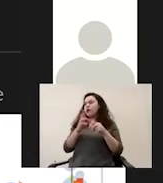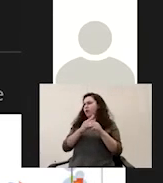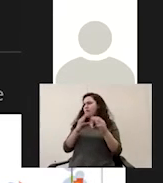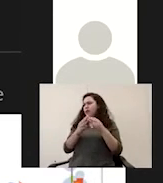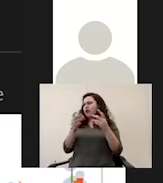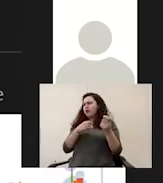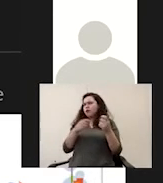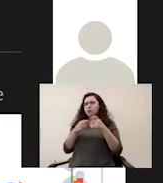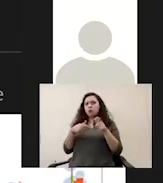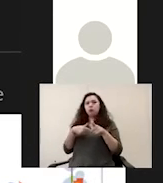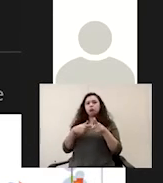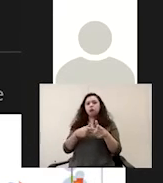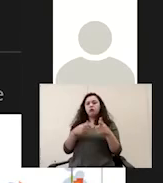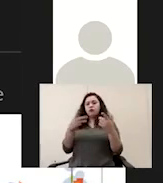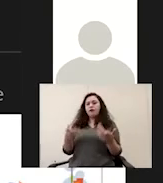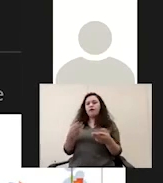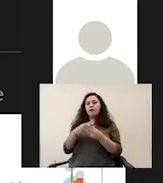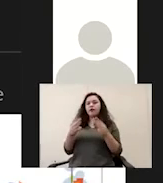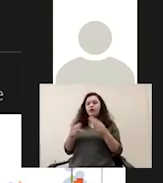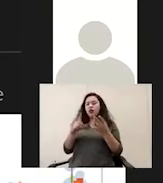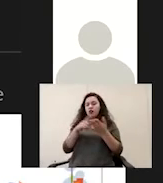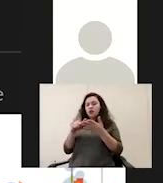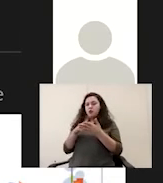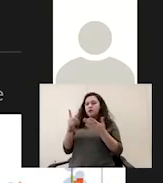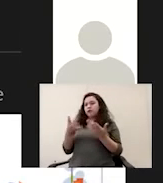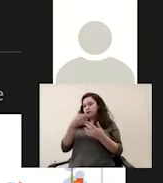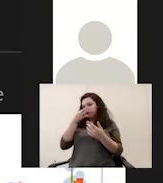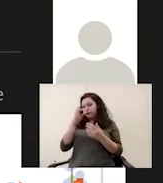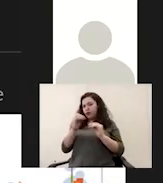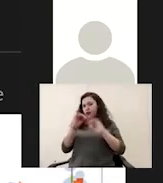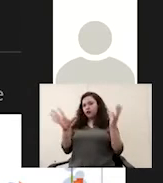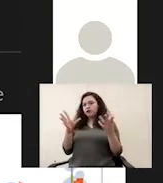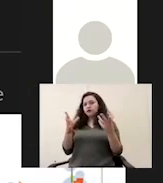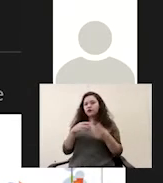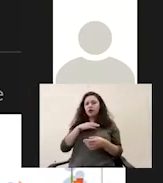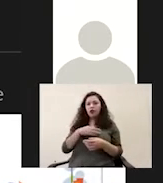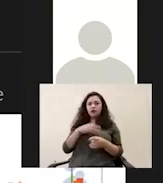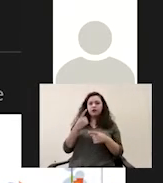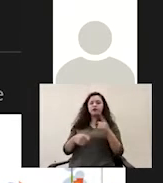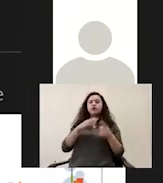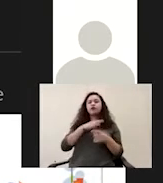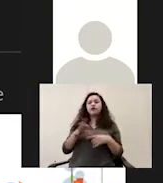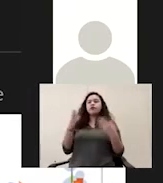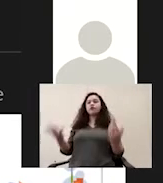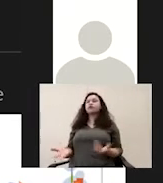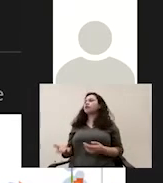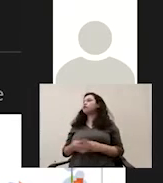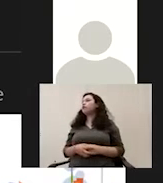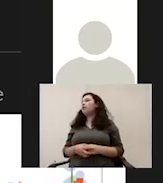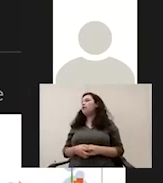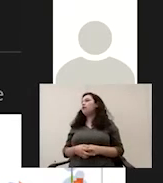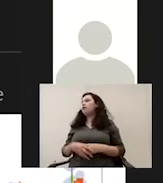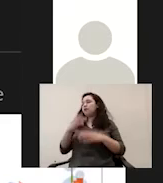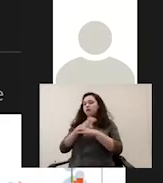durable, es un material de fácil limpieza y que obviamente se puede desinfectar. No se deben introducir objetos